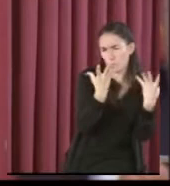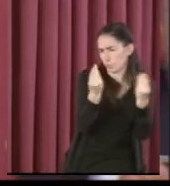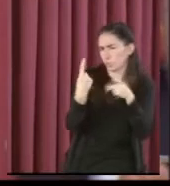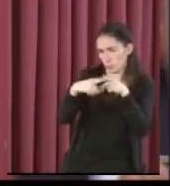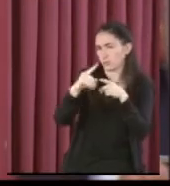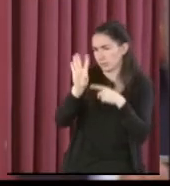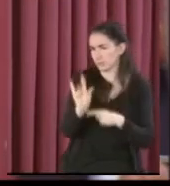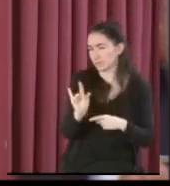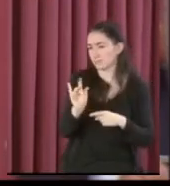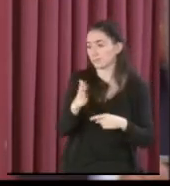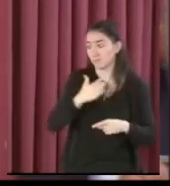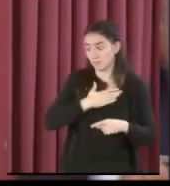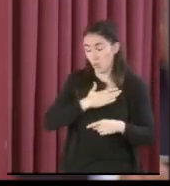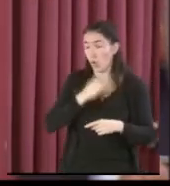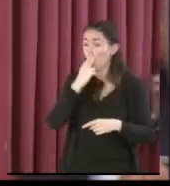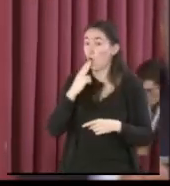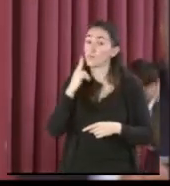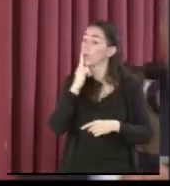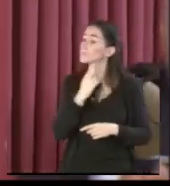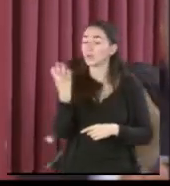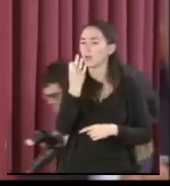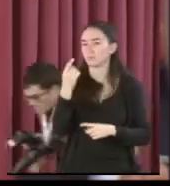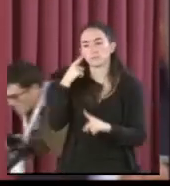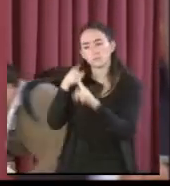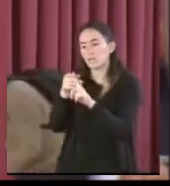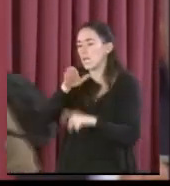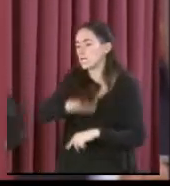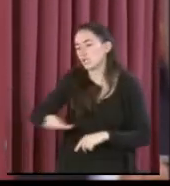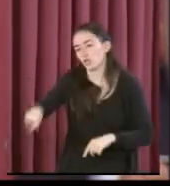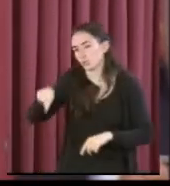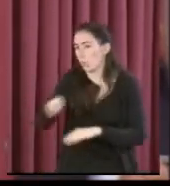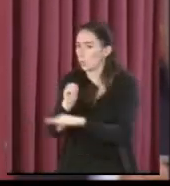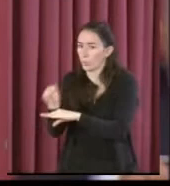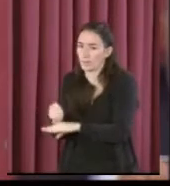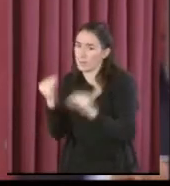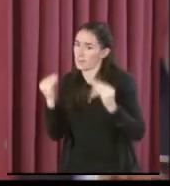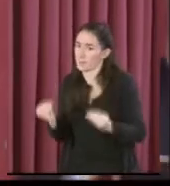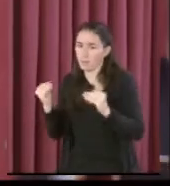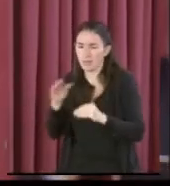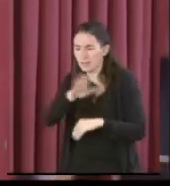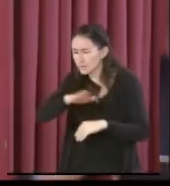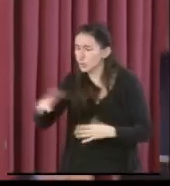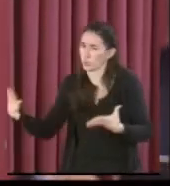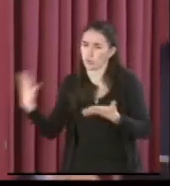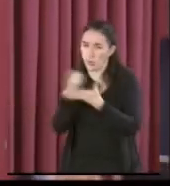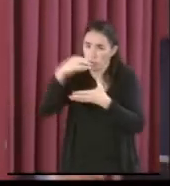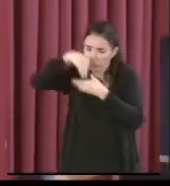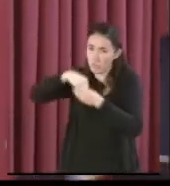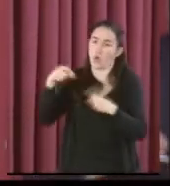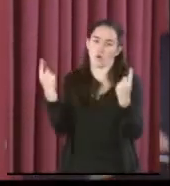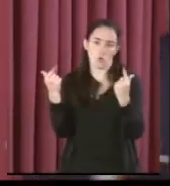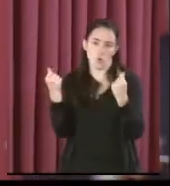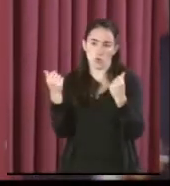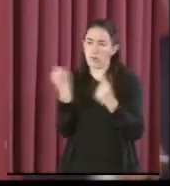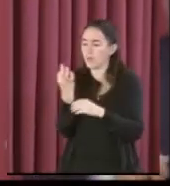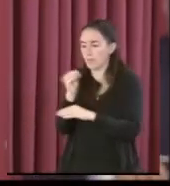personal, desde la buena política, debe llevarnos a proteger la infancia de todos y cada uno de los niños de esta ciudad, a garantizarles